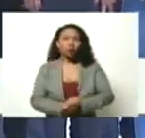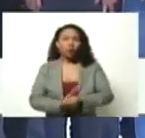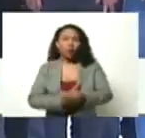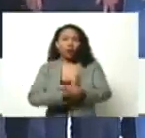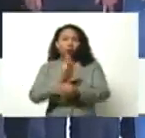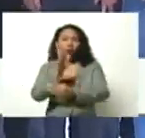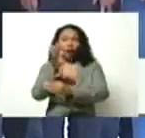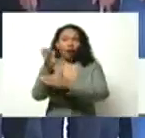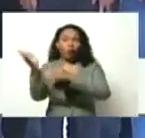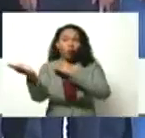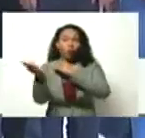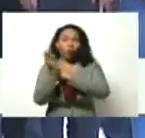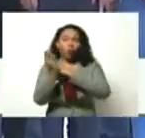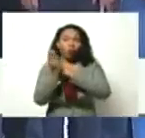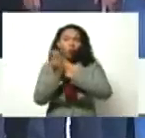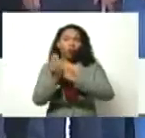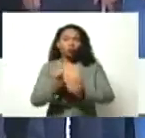a curarse